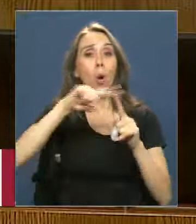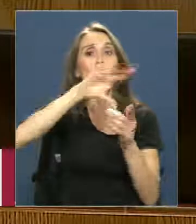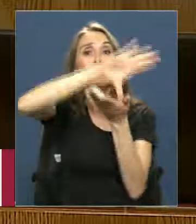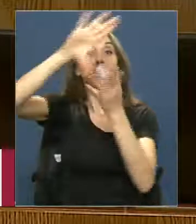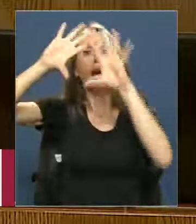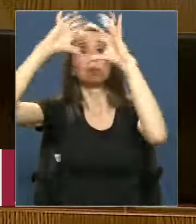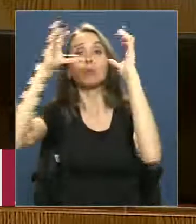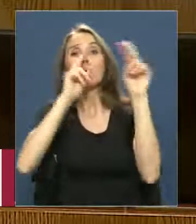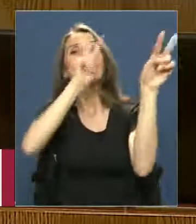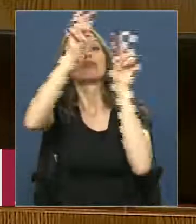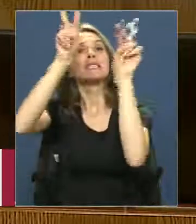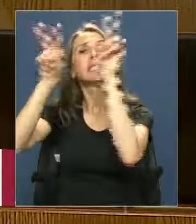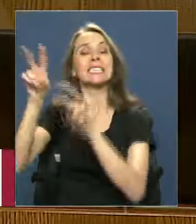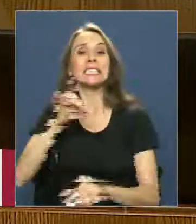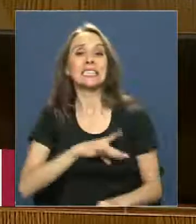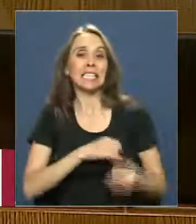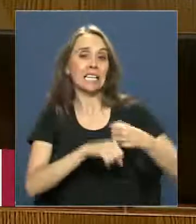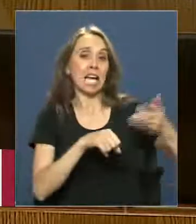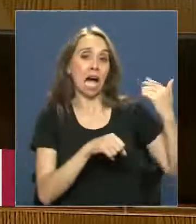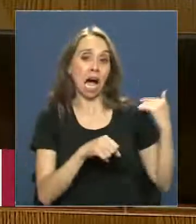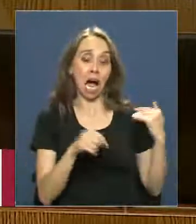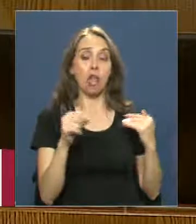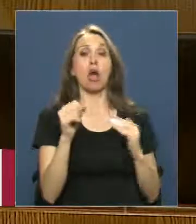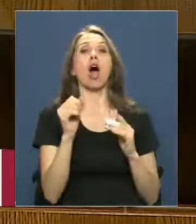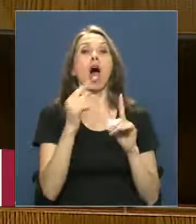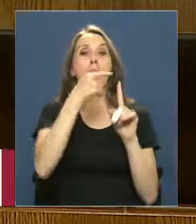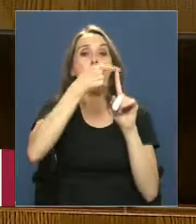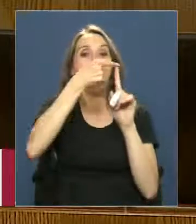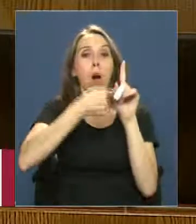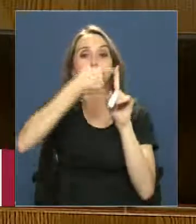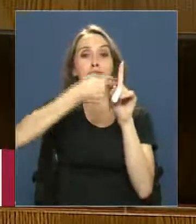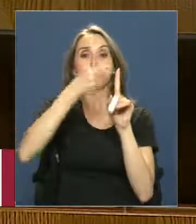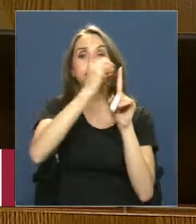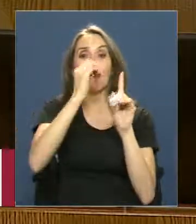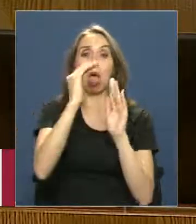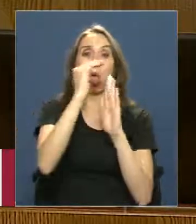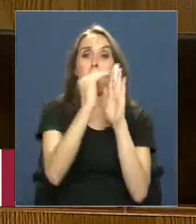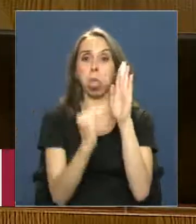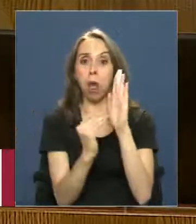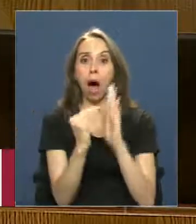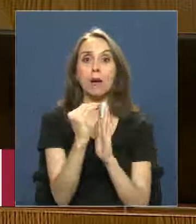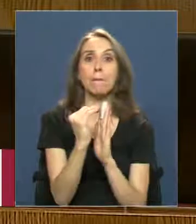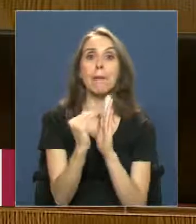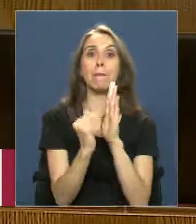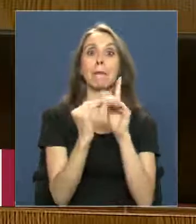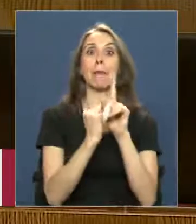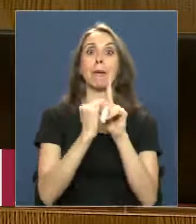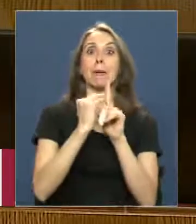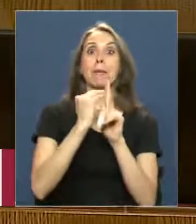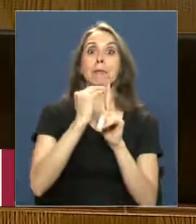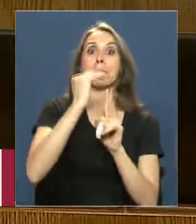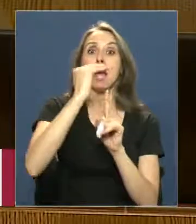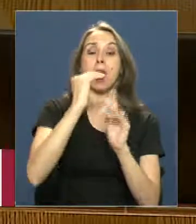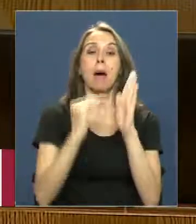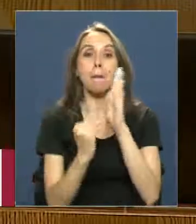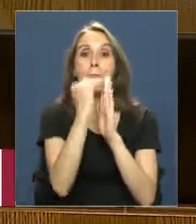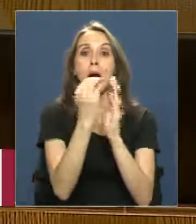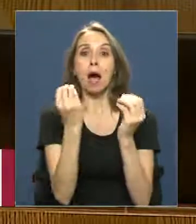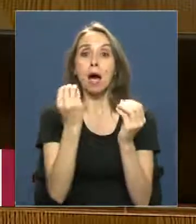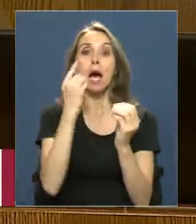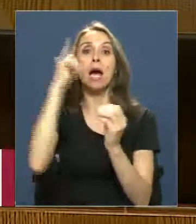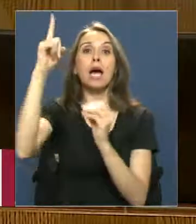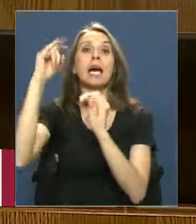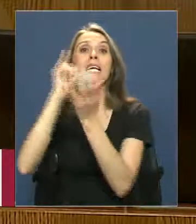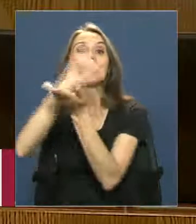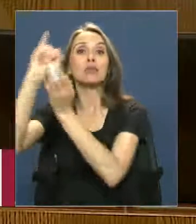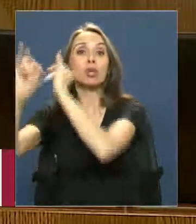mundo, Chile en el último tiempo ha avanzado muchísimo en estas materias y ha ido subiendo en el ranking de organismos